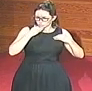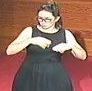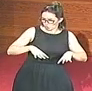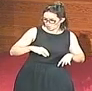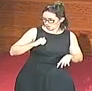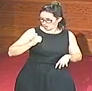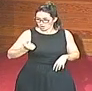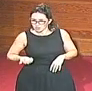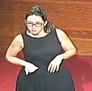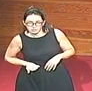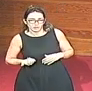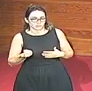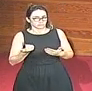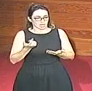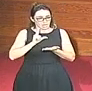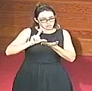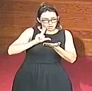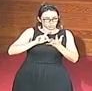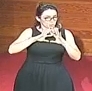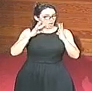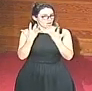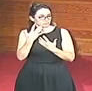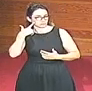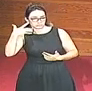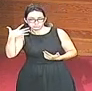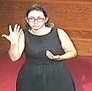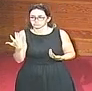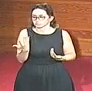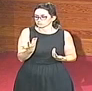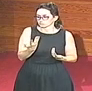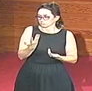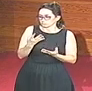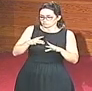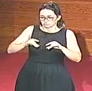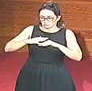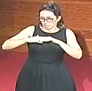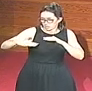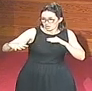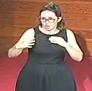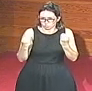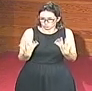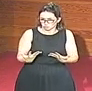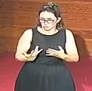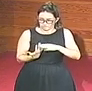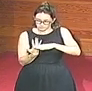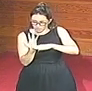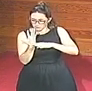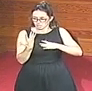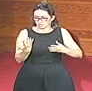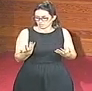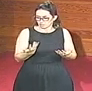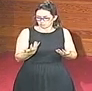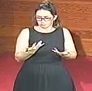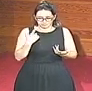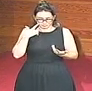famous literature. Universal. Unique architecture. Fertile soil. Fértil. Cheap